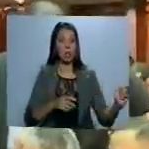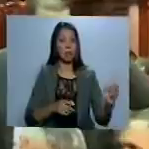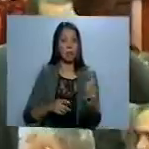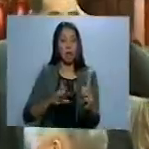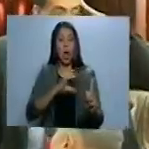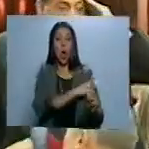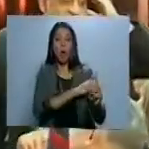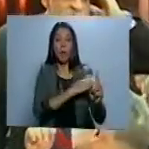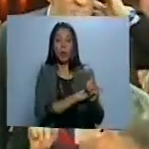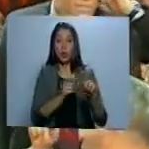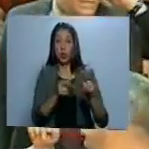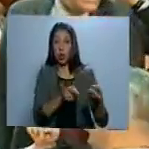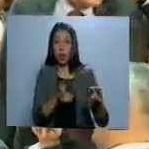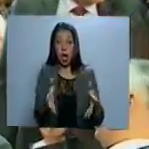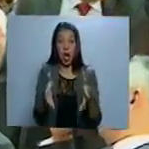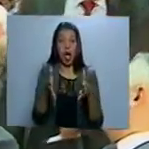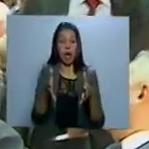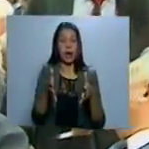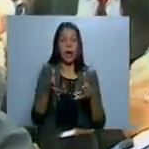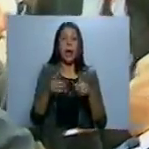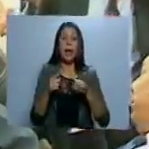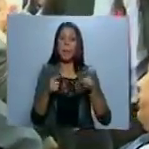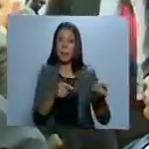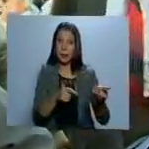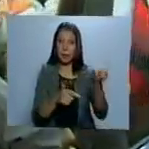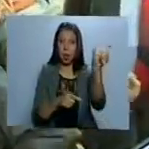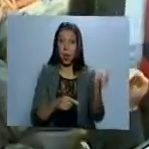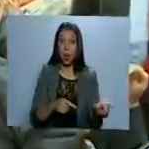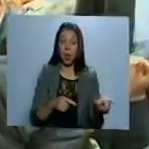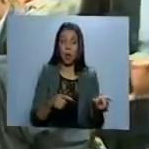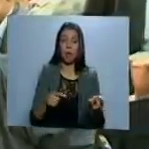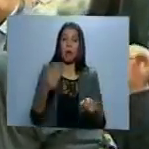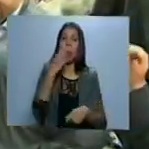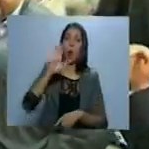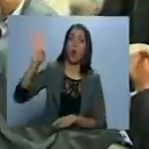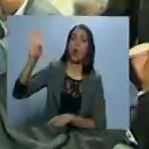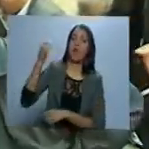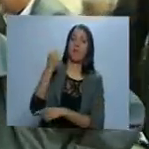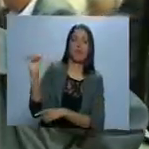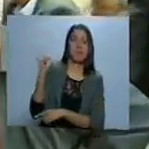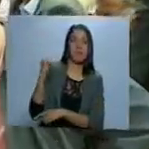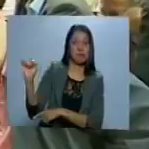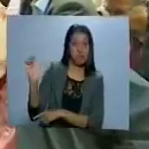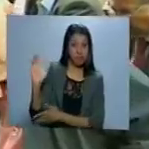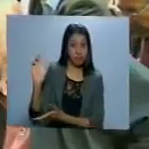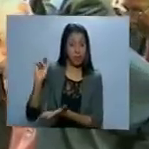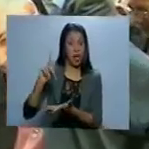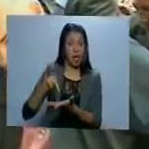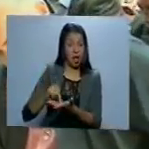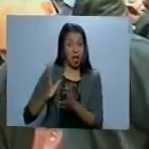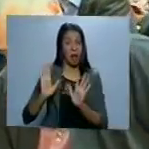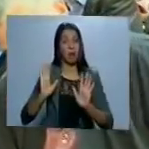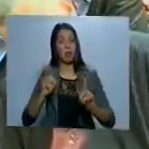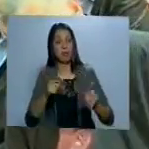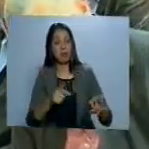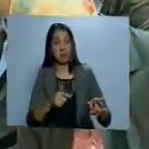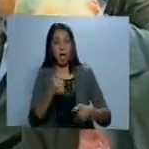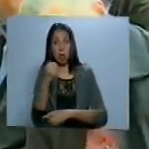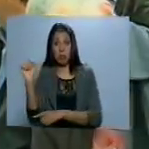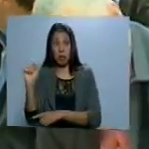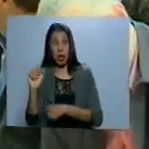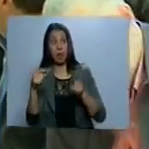Guanipa resultó electo. Sin embargo, este se negó a juramentarse ante la Asamblea Nacional Constituyente, por lo que